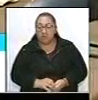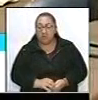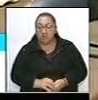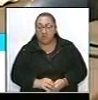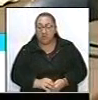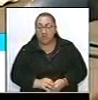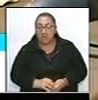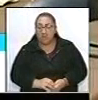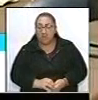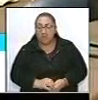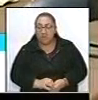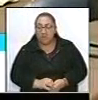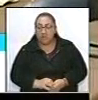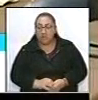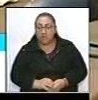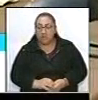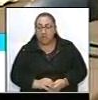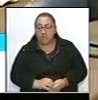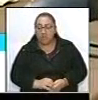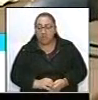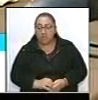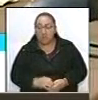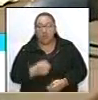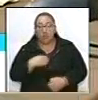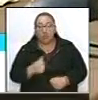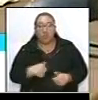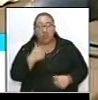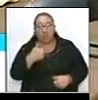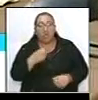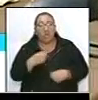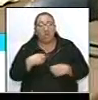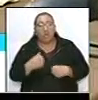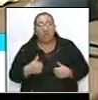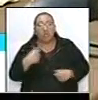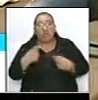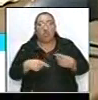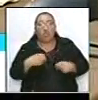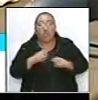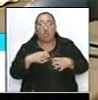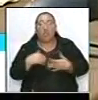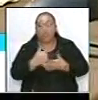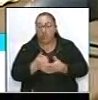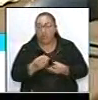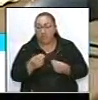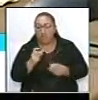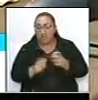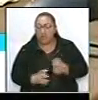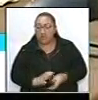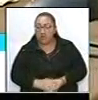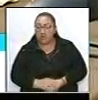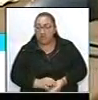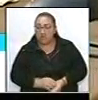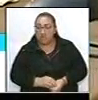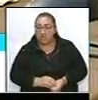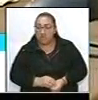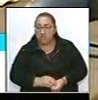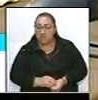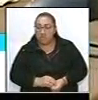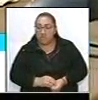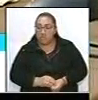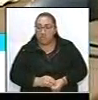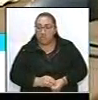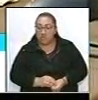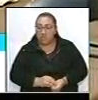pie, y yo lo vivo a diario, ayudo a muchas personas, he podido ayudar a mucha gente y he